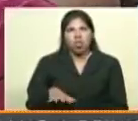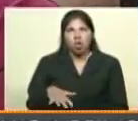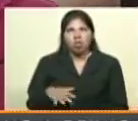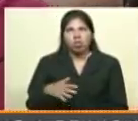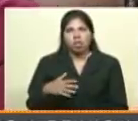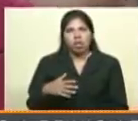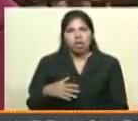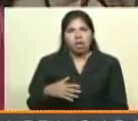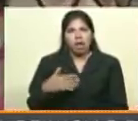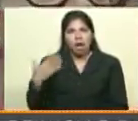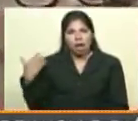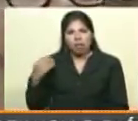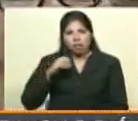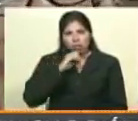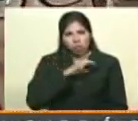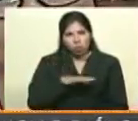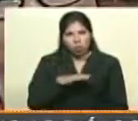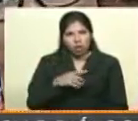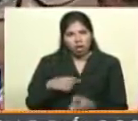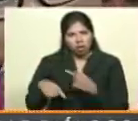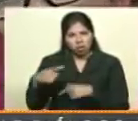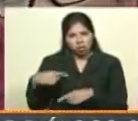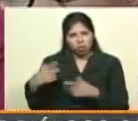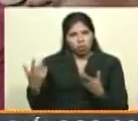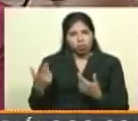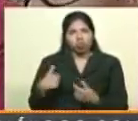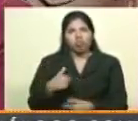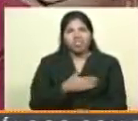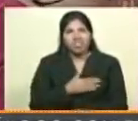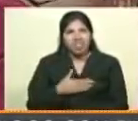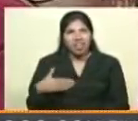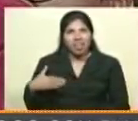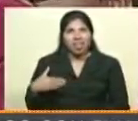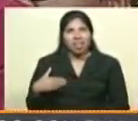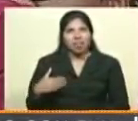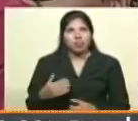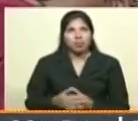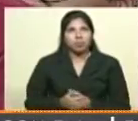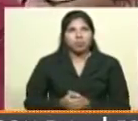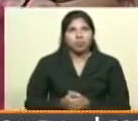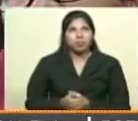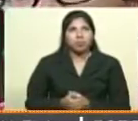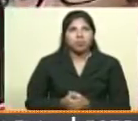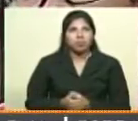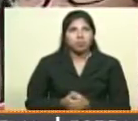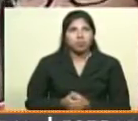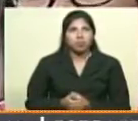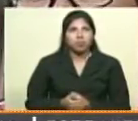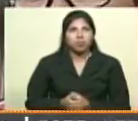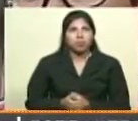parados y hacia dónde vamos. Yo quiero dejar a quien hoy